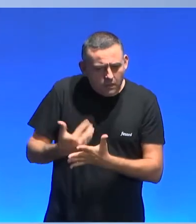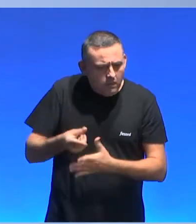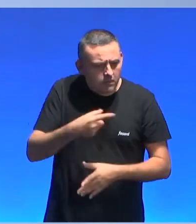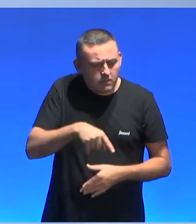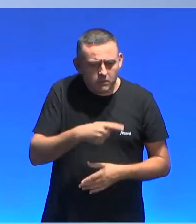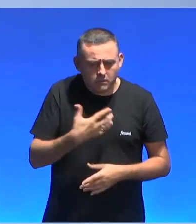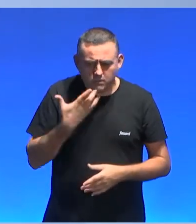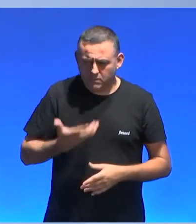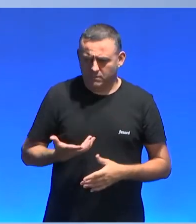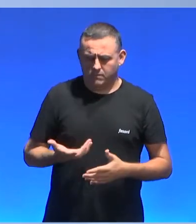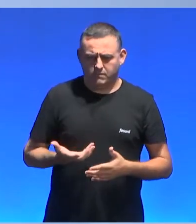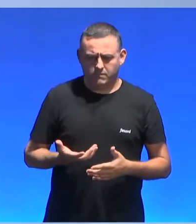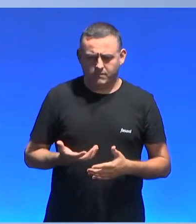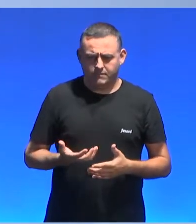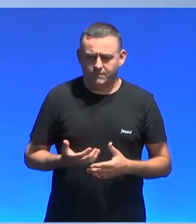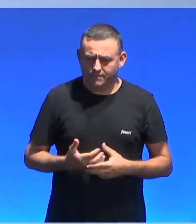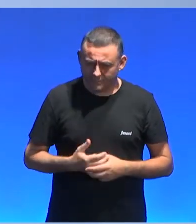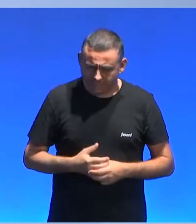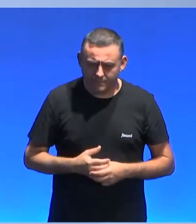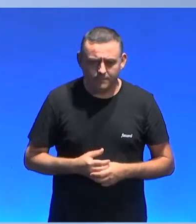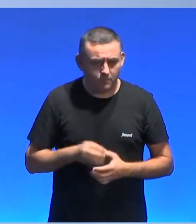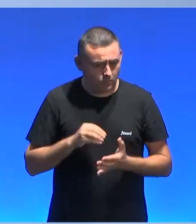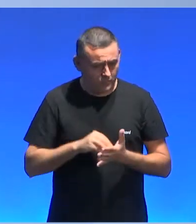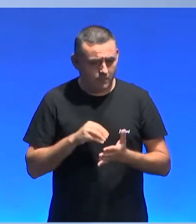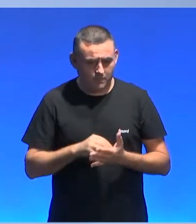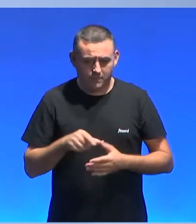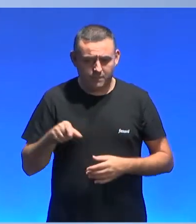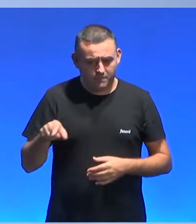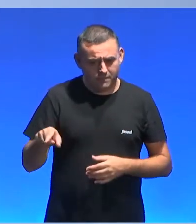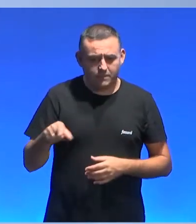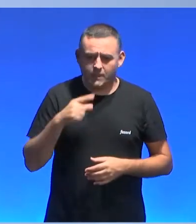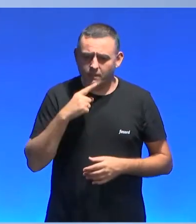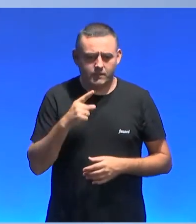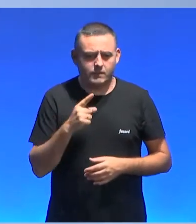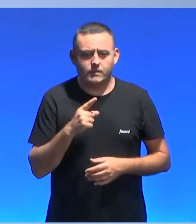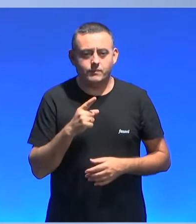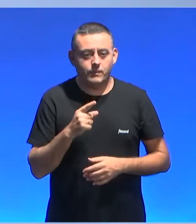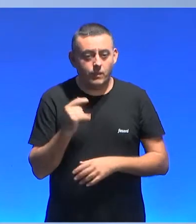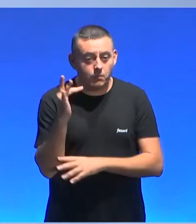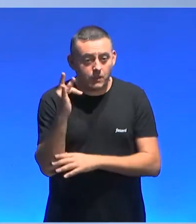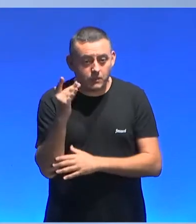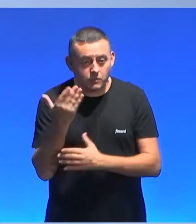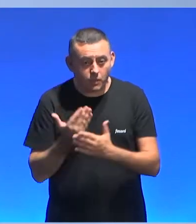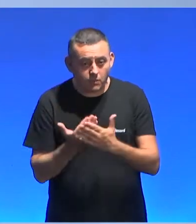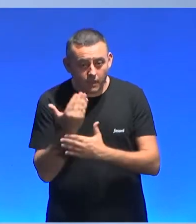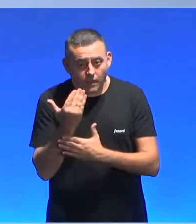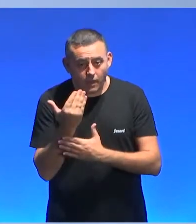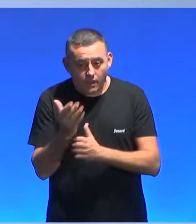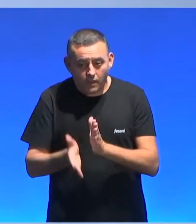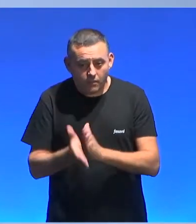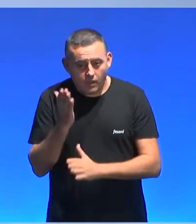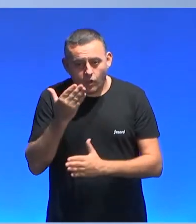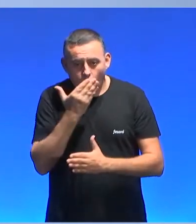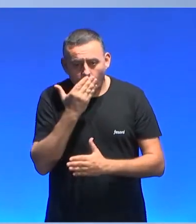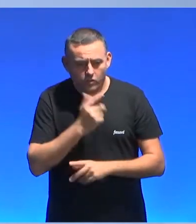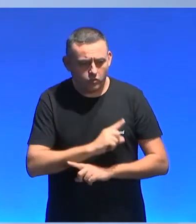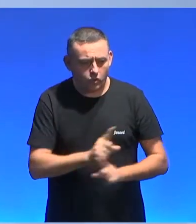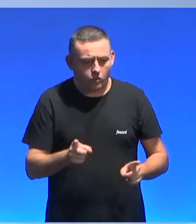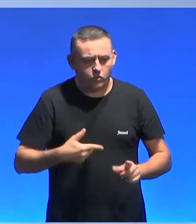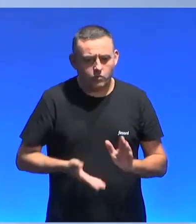cuando se rechazaba de ir a la escuela el viernes por la mañana y se ponía frente al Parlamento con un cartel